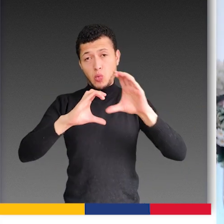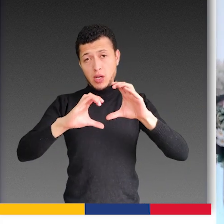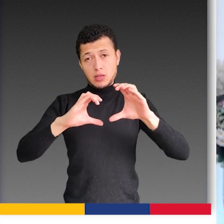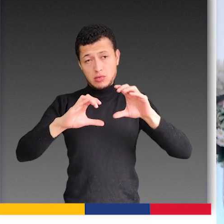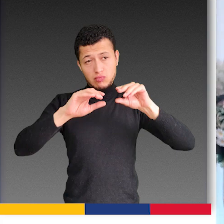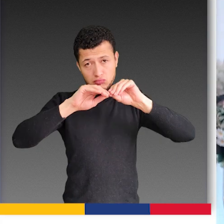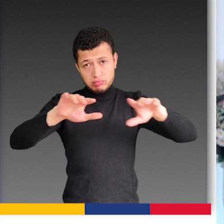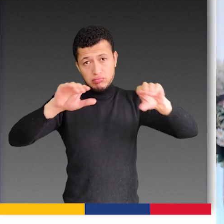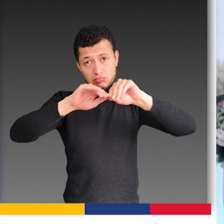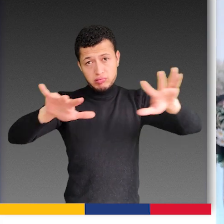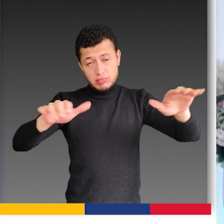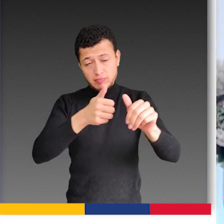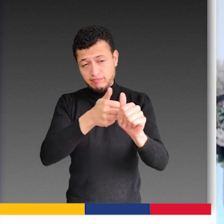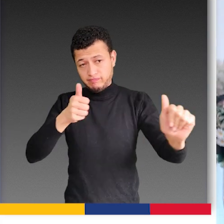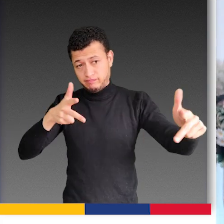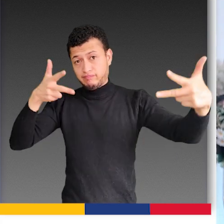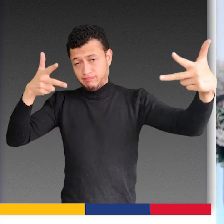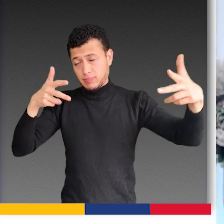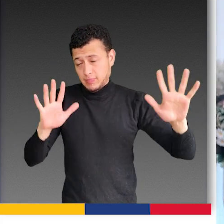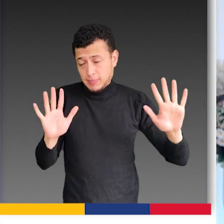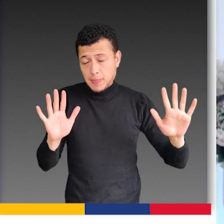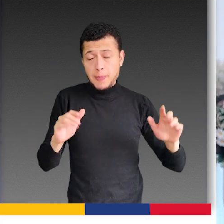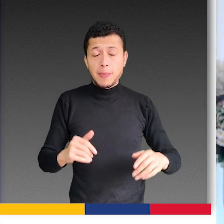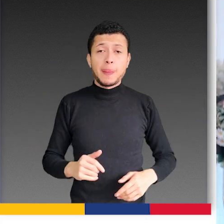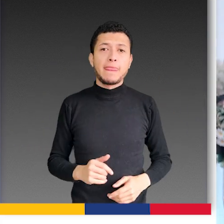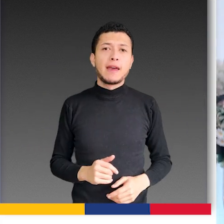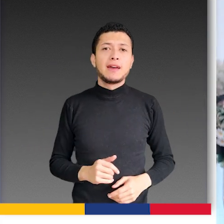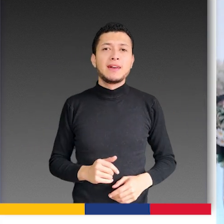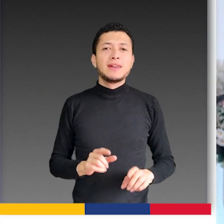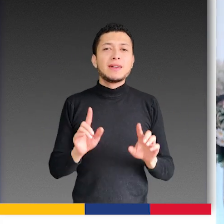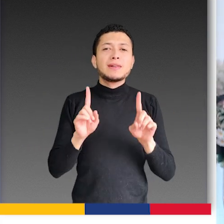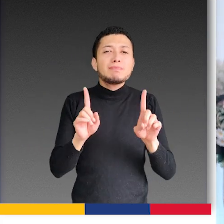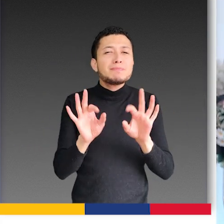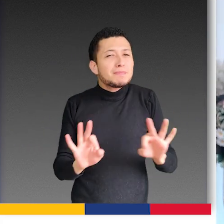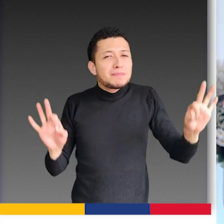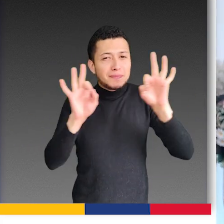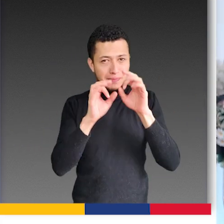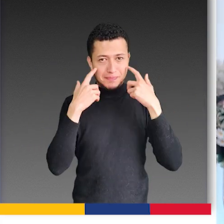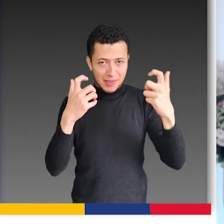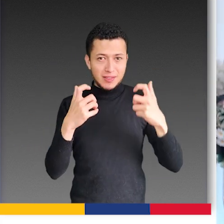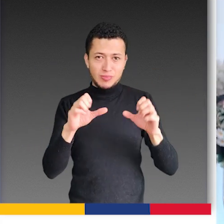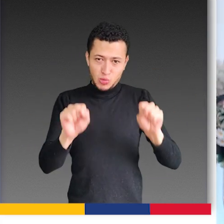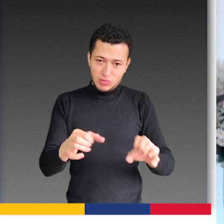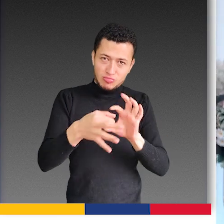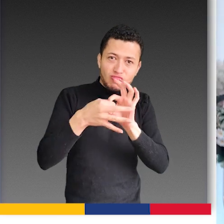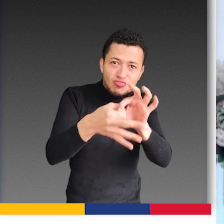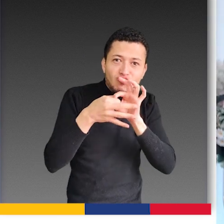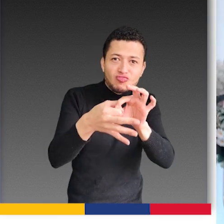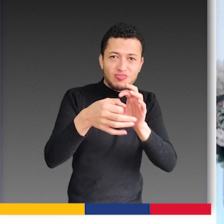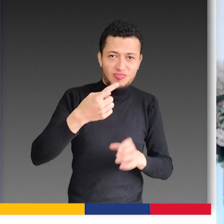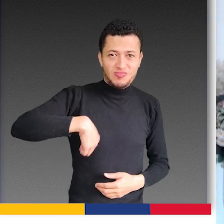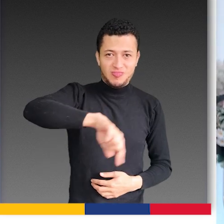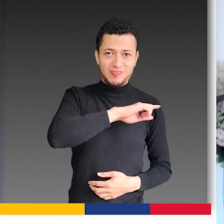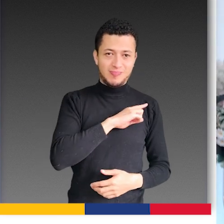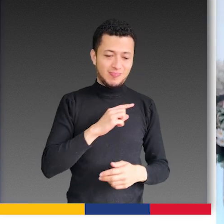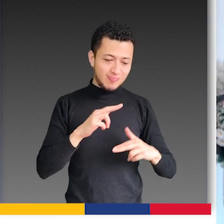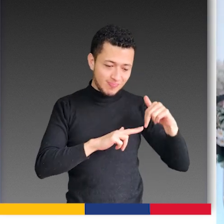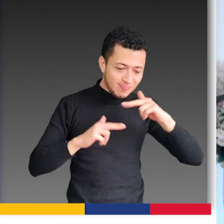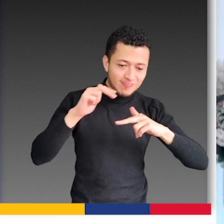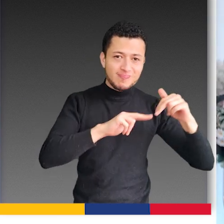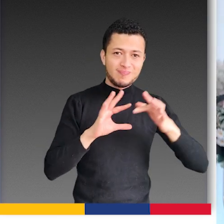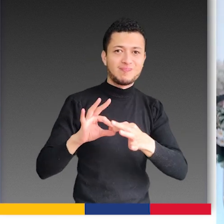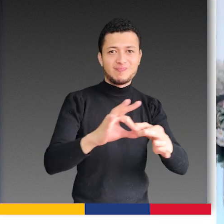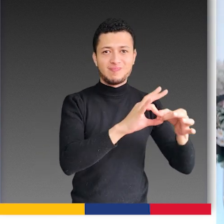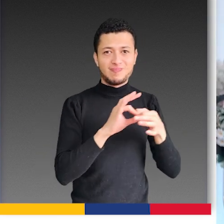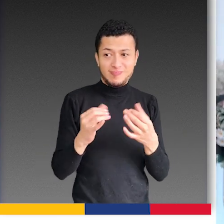la distancia a través de este medio de comunicación, pero lo importante es que podemos